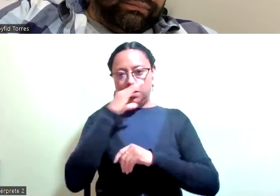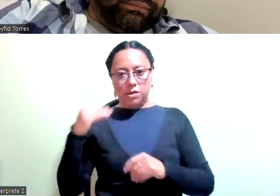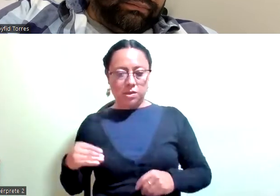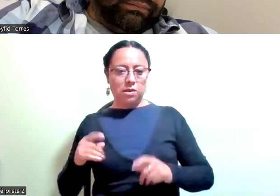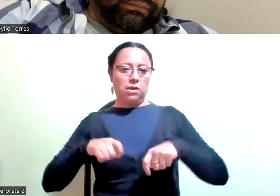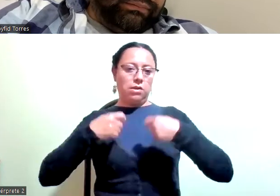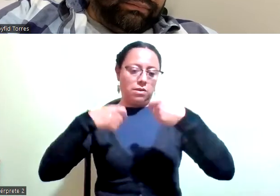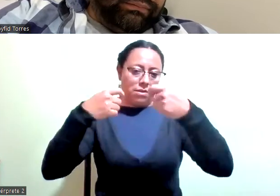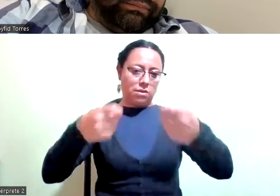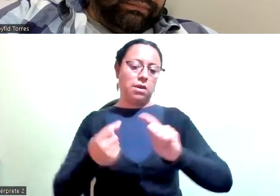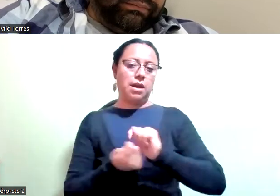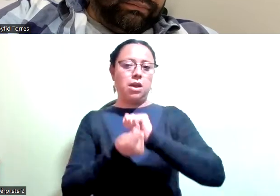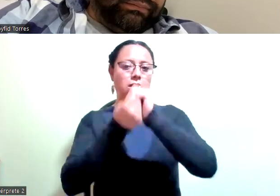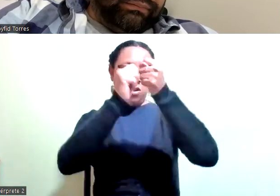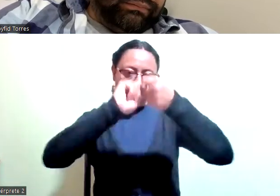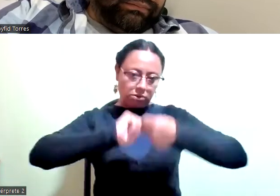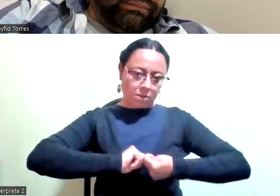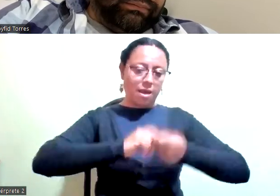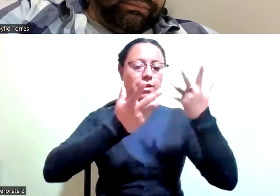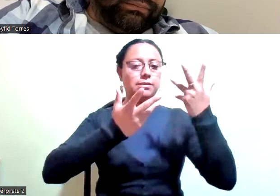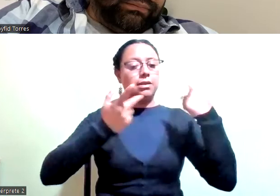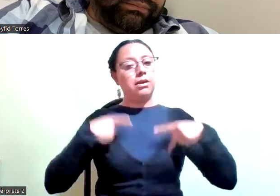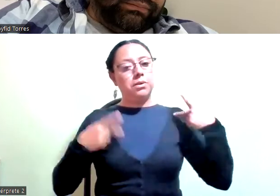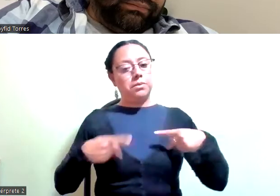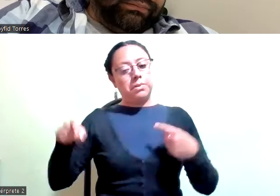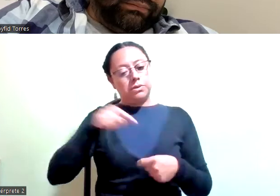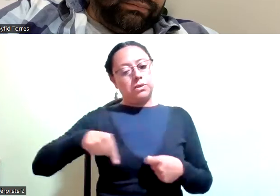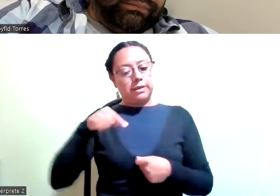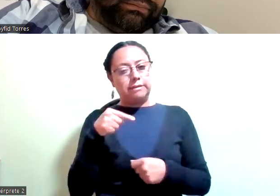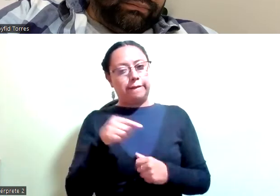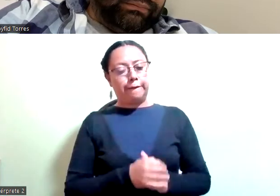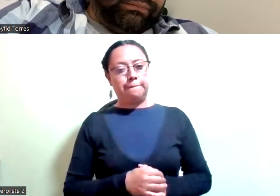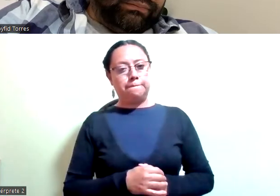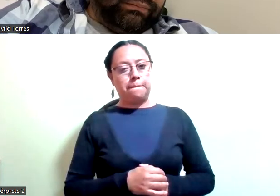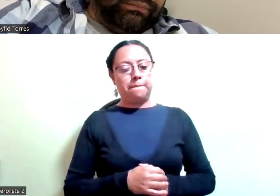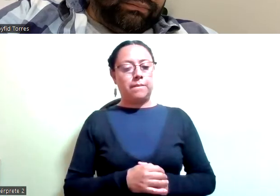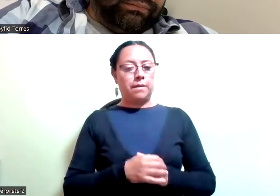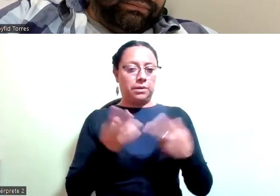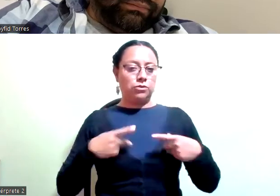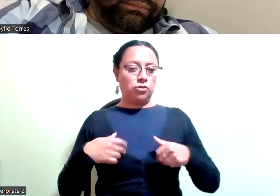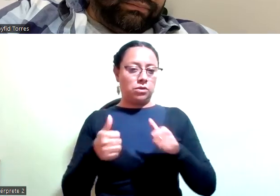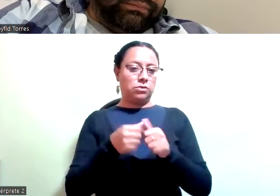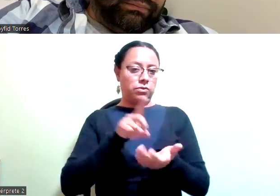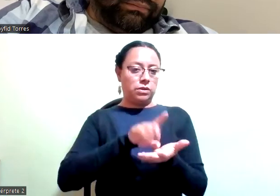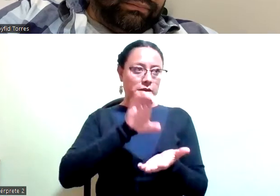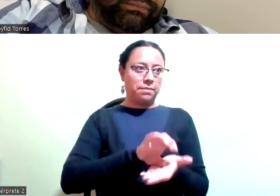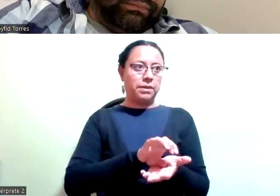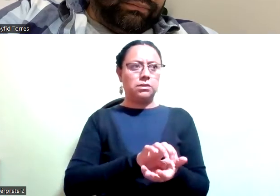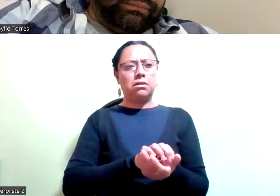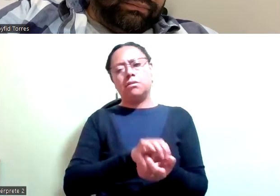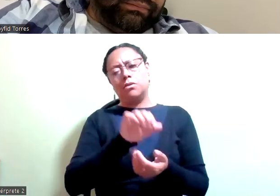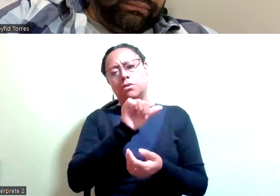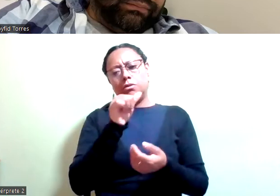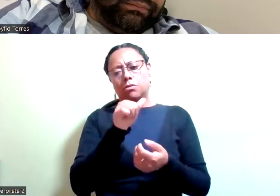transespecies, de, pues, las personas, aquí dice, bueno, los jóvenes con discapacidad, pero bueno, de otros